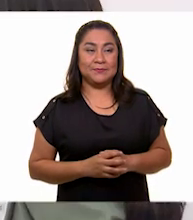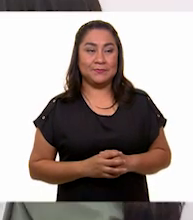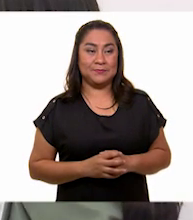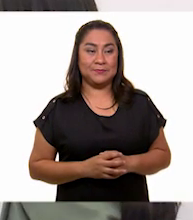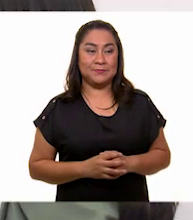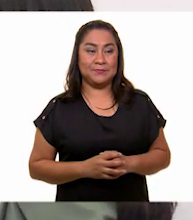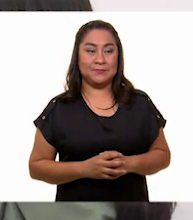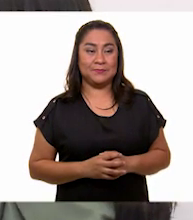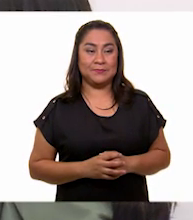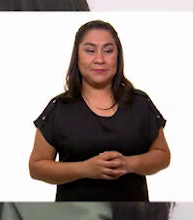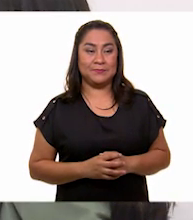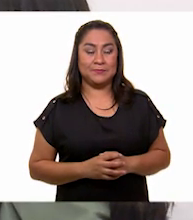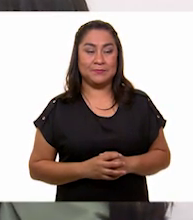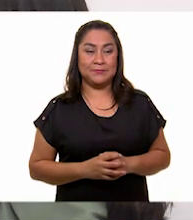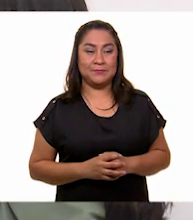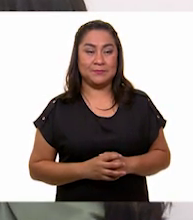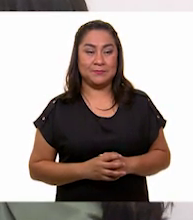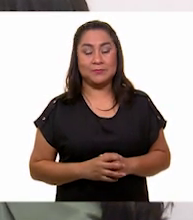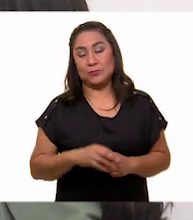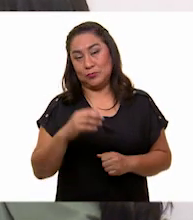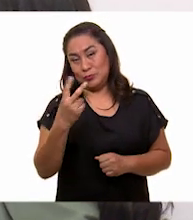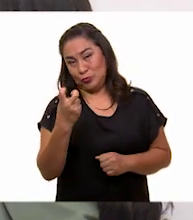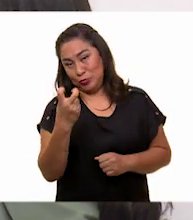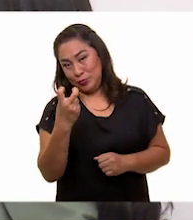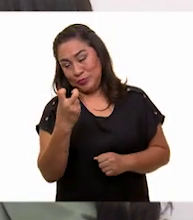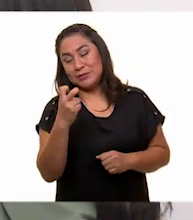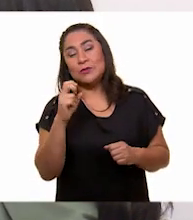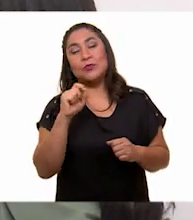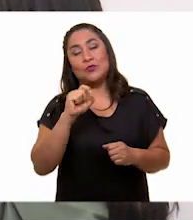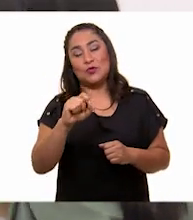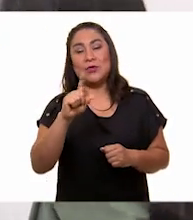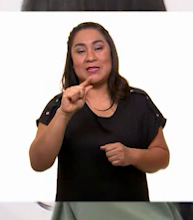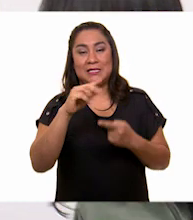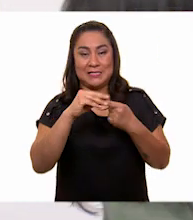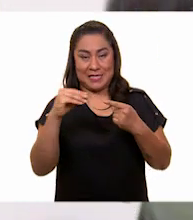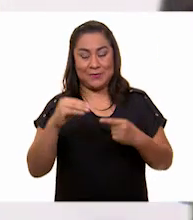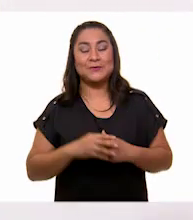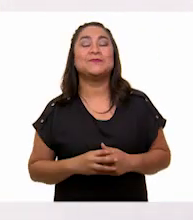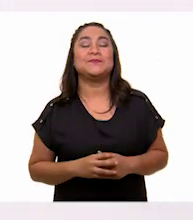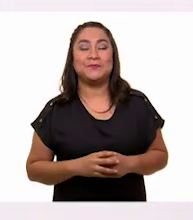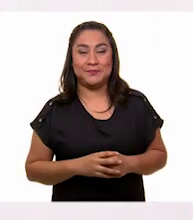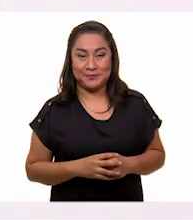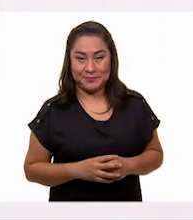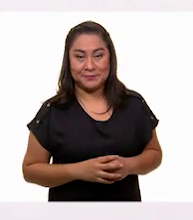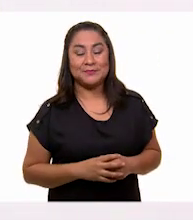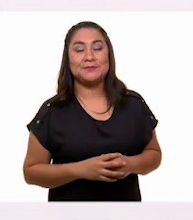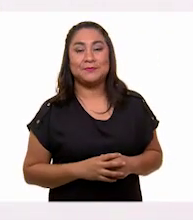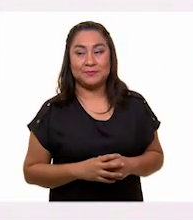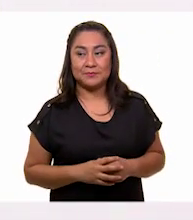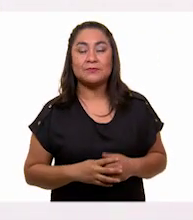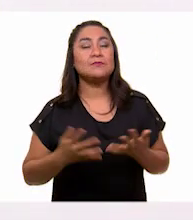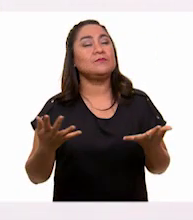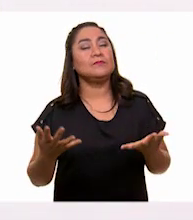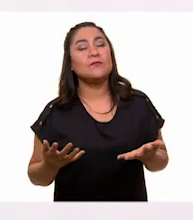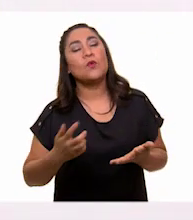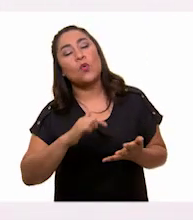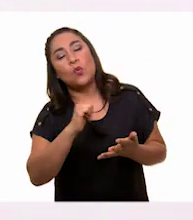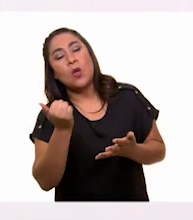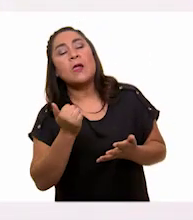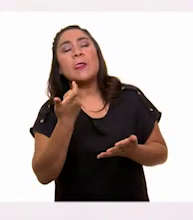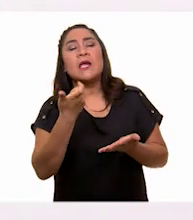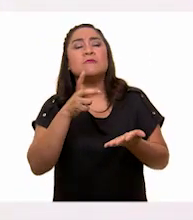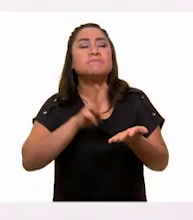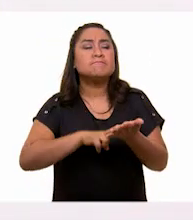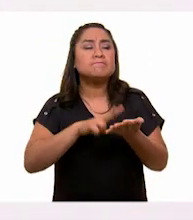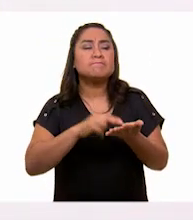Y aquí ponemos 2 pesos con 70 centavos. ¡Listo! Bien, María. ¿Cuál es el precio entonces